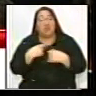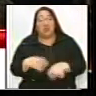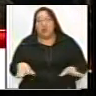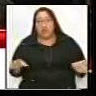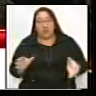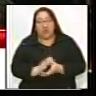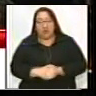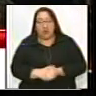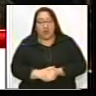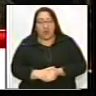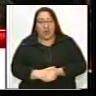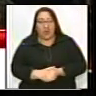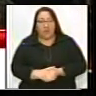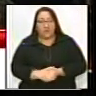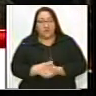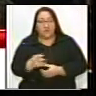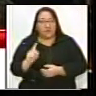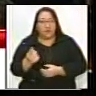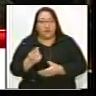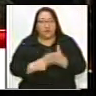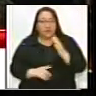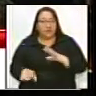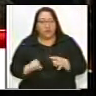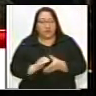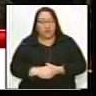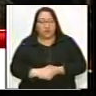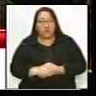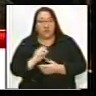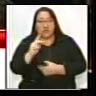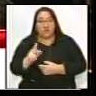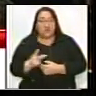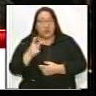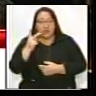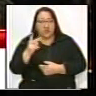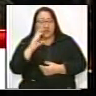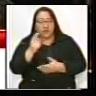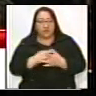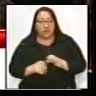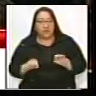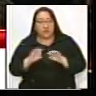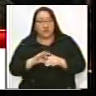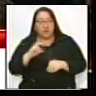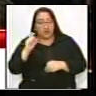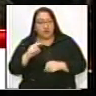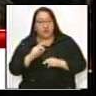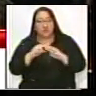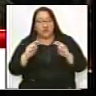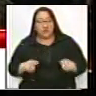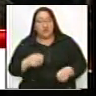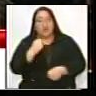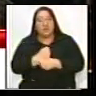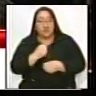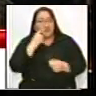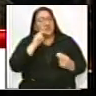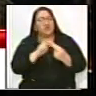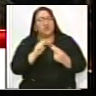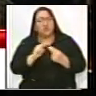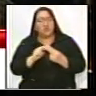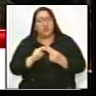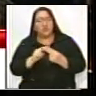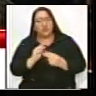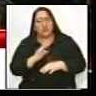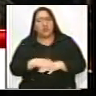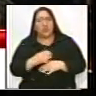sean desconocidos. Eso es lo que primero vamos a hacer. En segundo lugar, creo que es necesario hacer una mesa de trabajo también para conocer